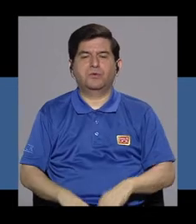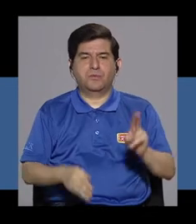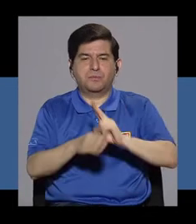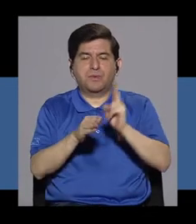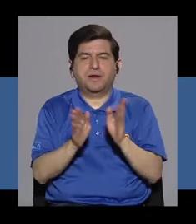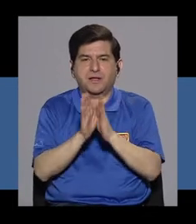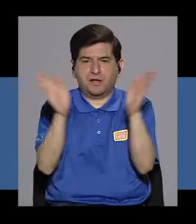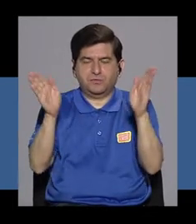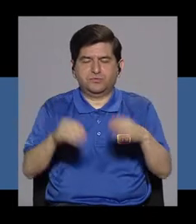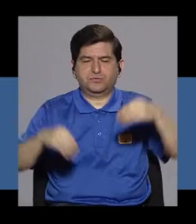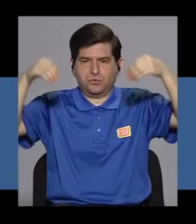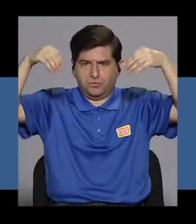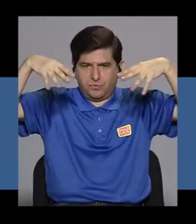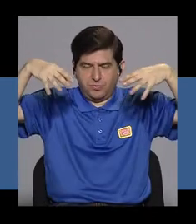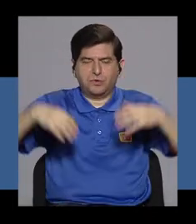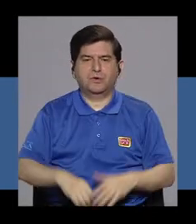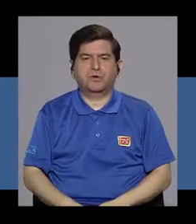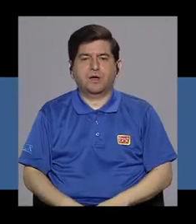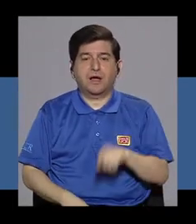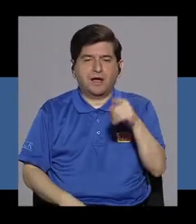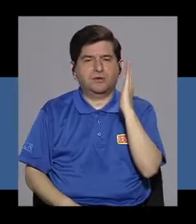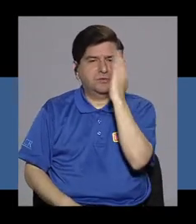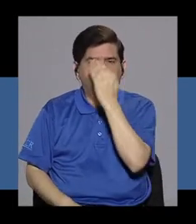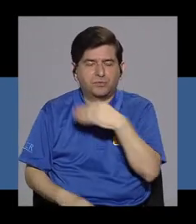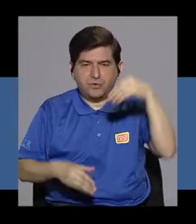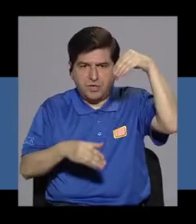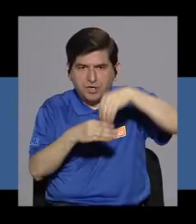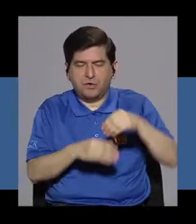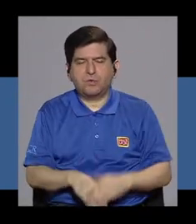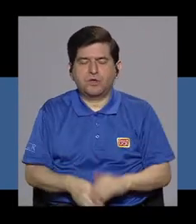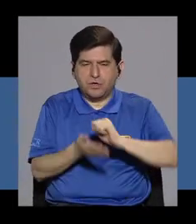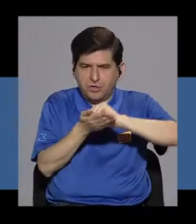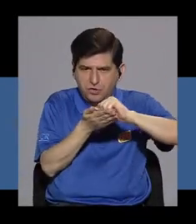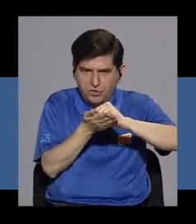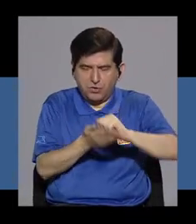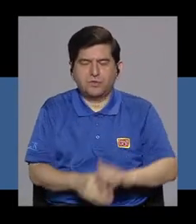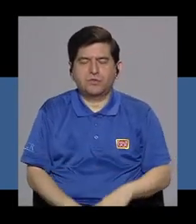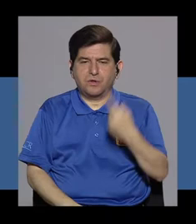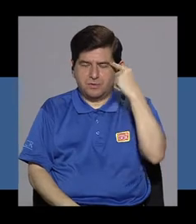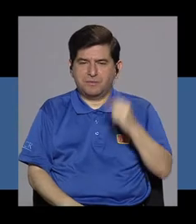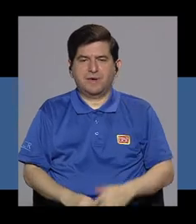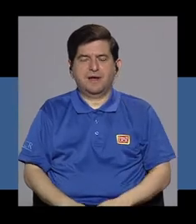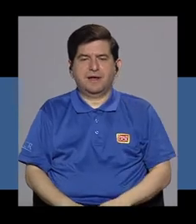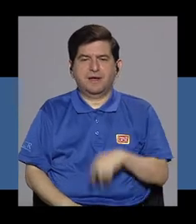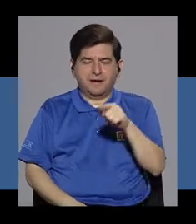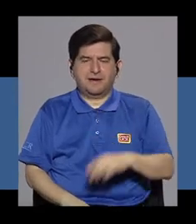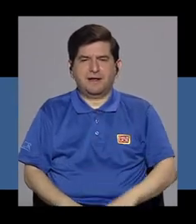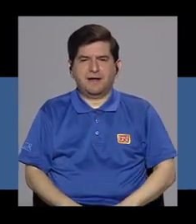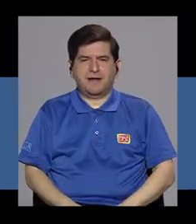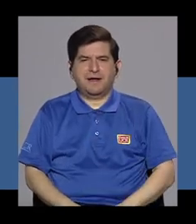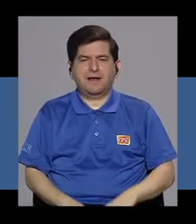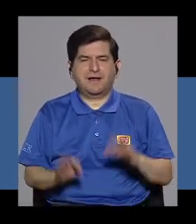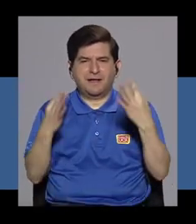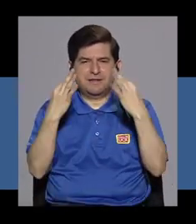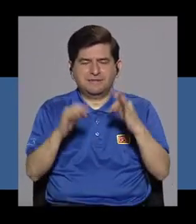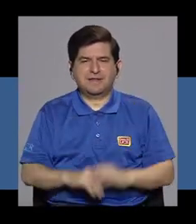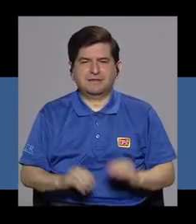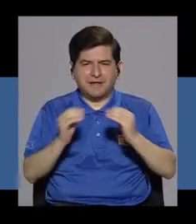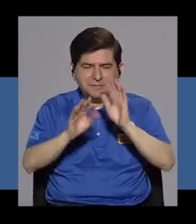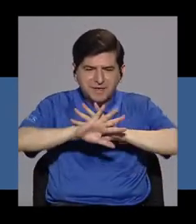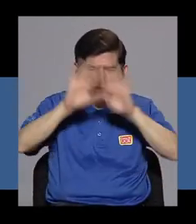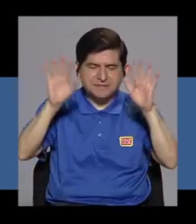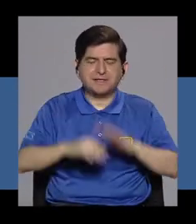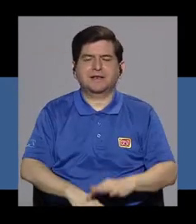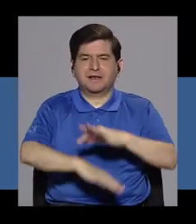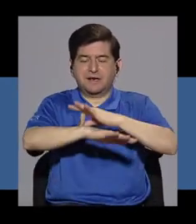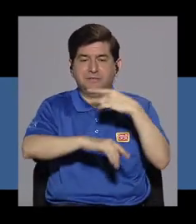Lámparas fluorescentes lineales, para usos generales de iluminación. Cosméticos, incluidos los jabones y las cremas para aclarar la piel, excepto